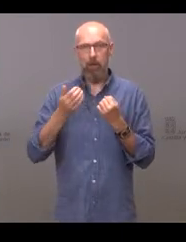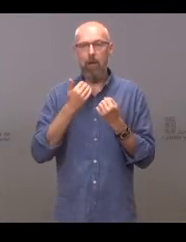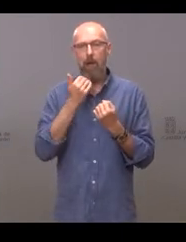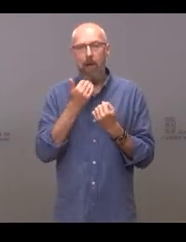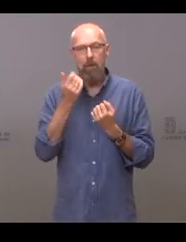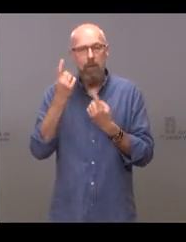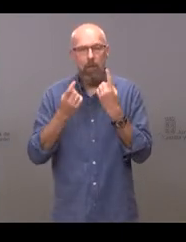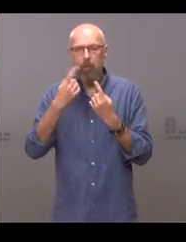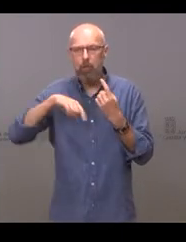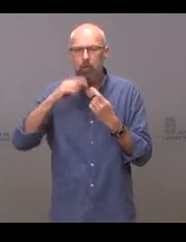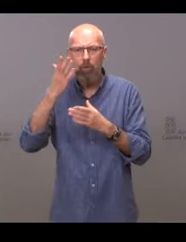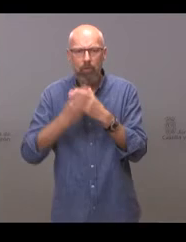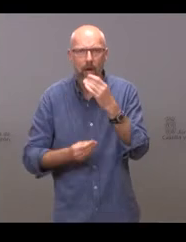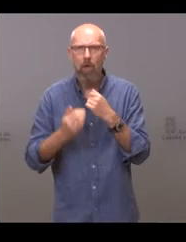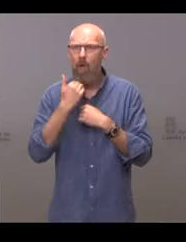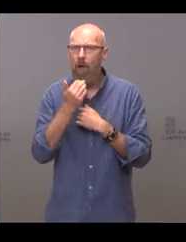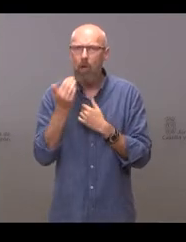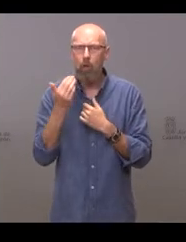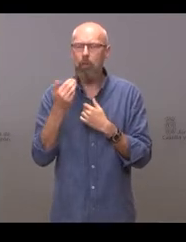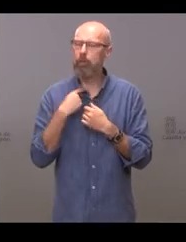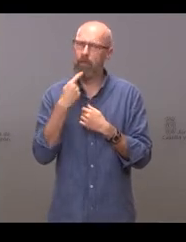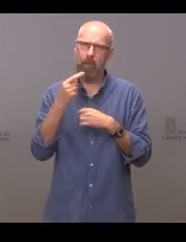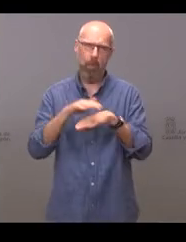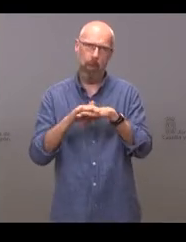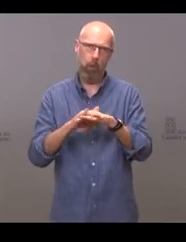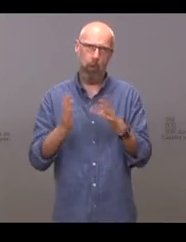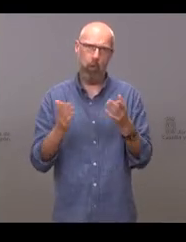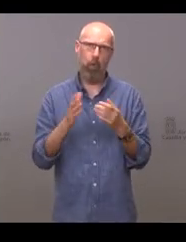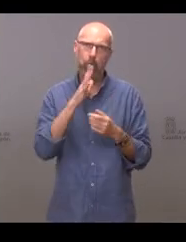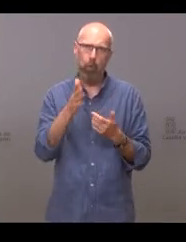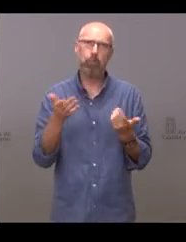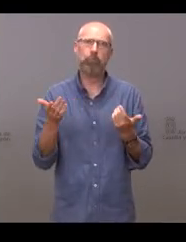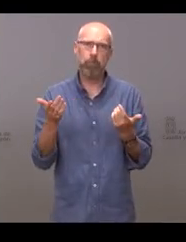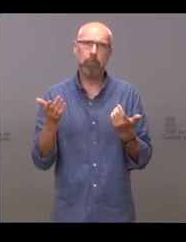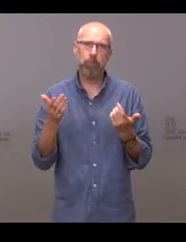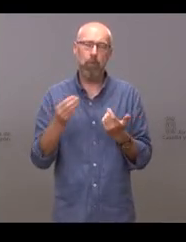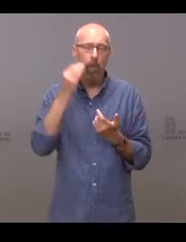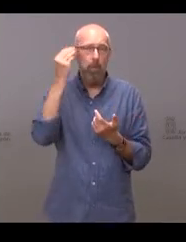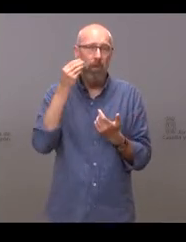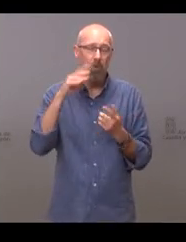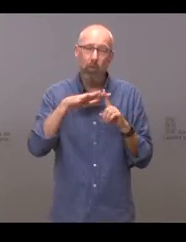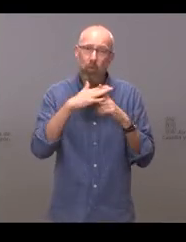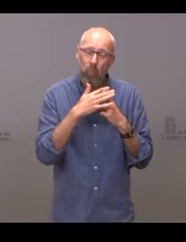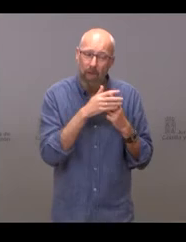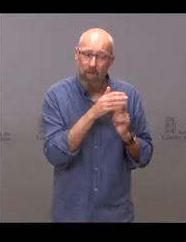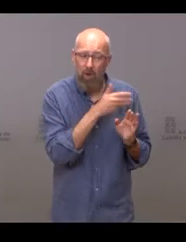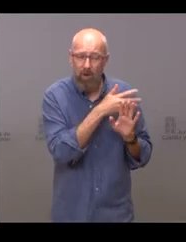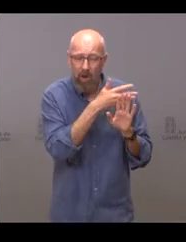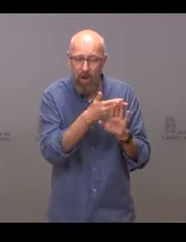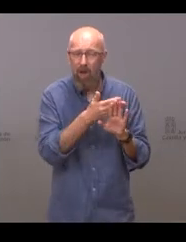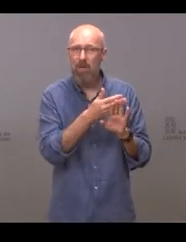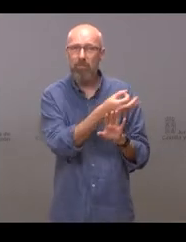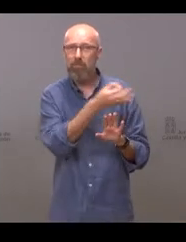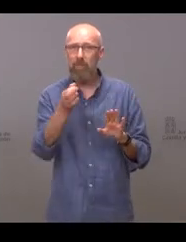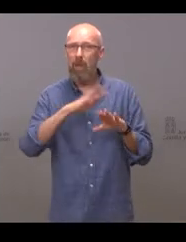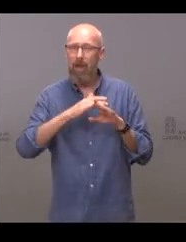cometido algún desliz pedir perdón a todos por porque creo que las circunstancias no eran las más óptimas para estar en una